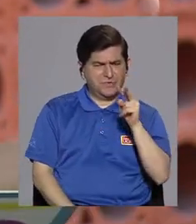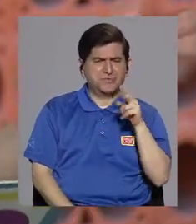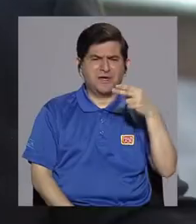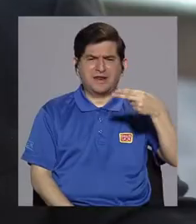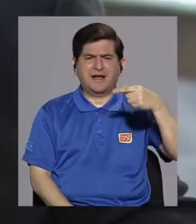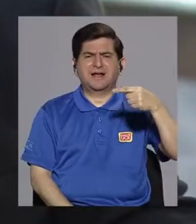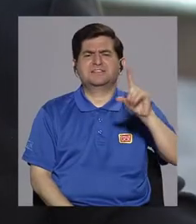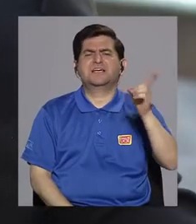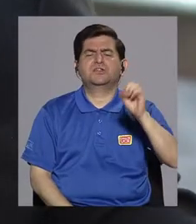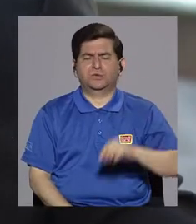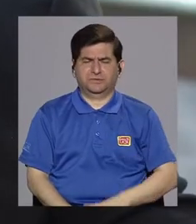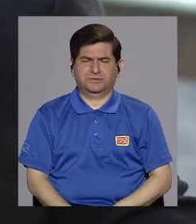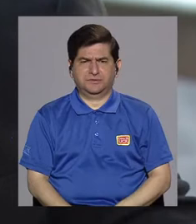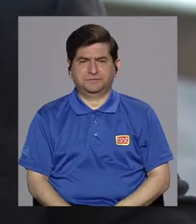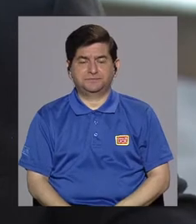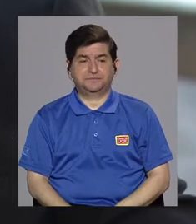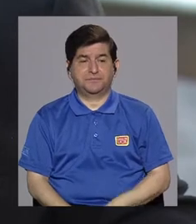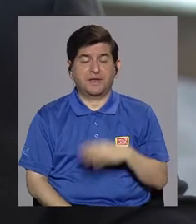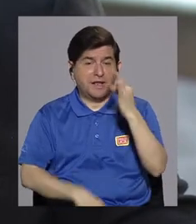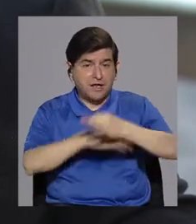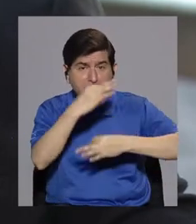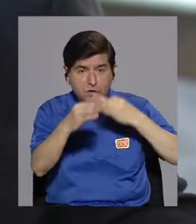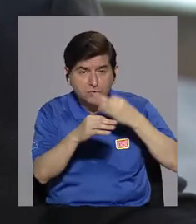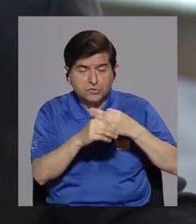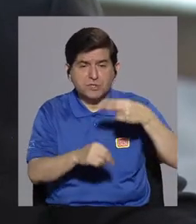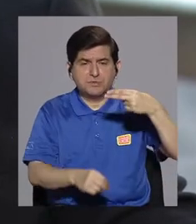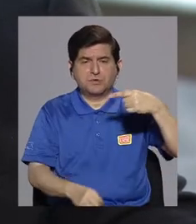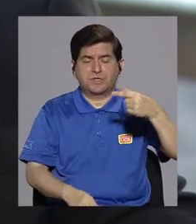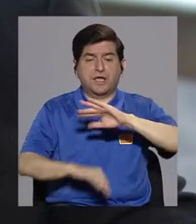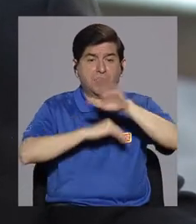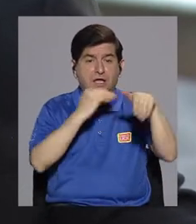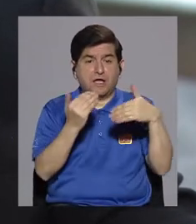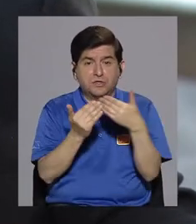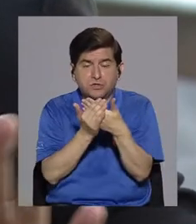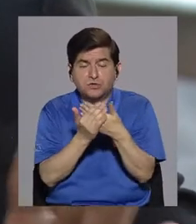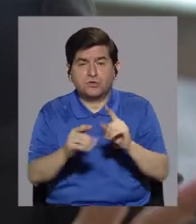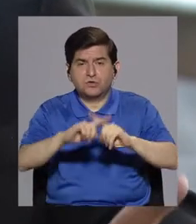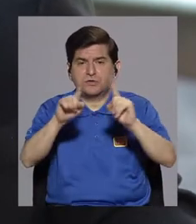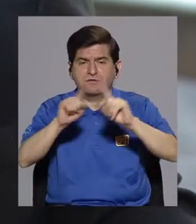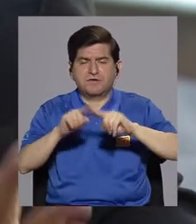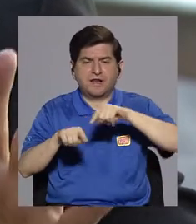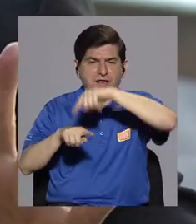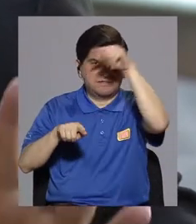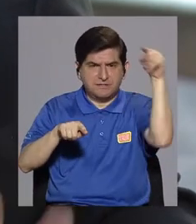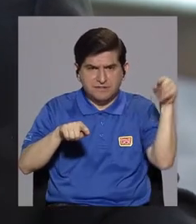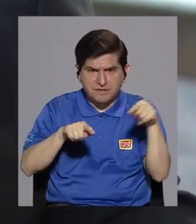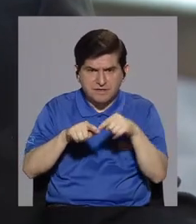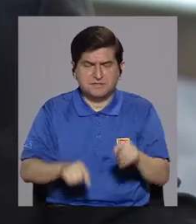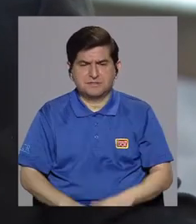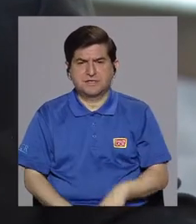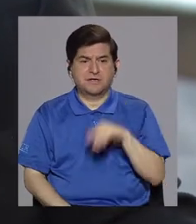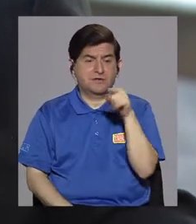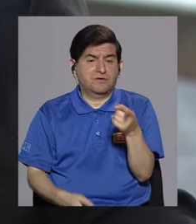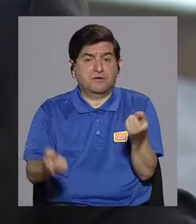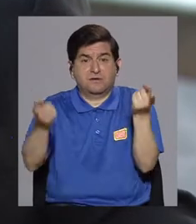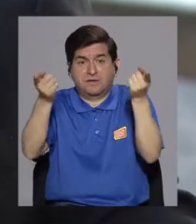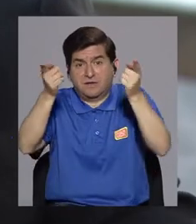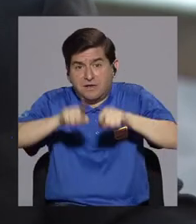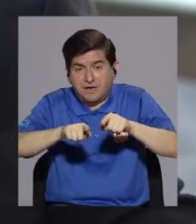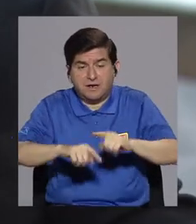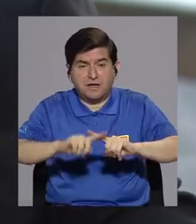ver el mercurio? Sí, le mencionaba que las especies de mercurio están en todas partes. Forman parte de los ciclos, digamos, de circulación de